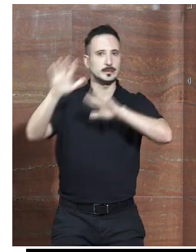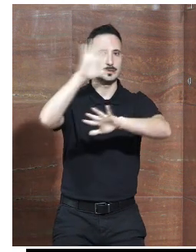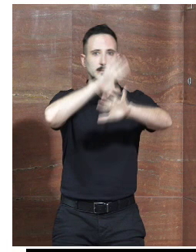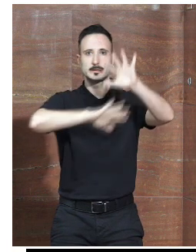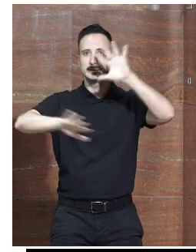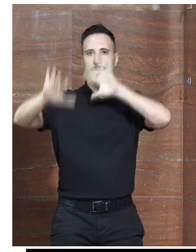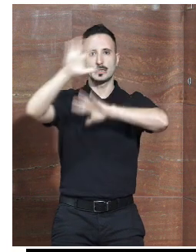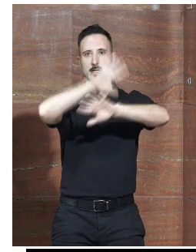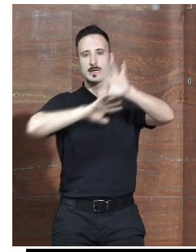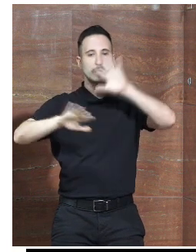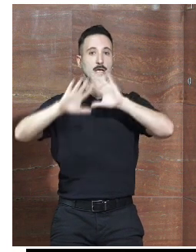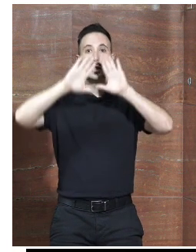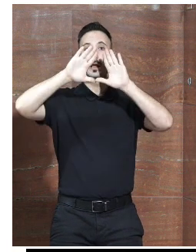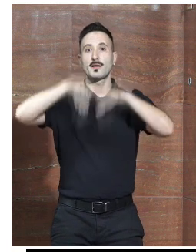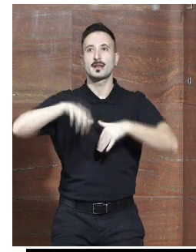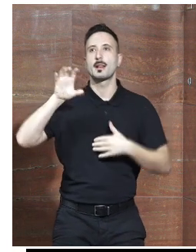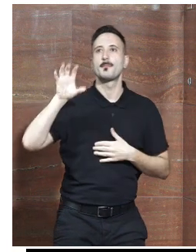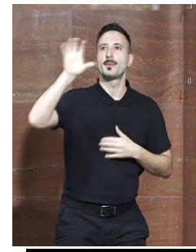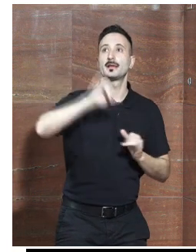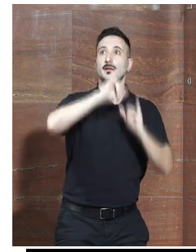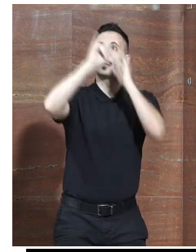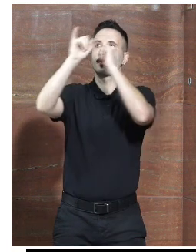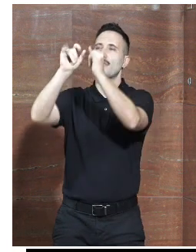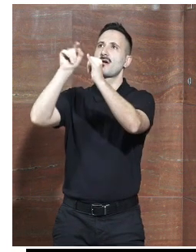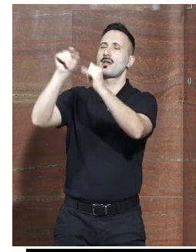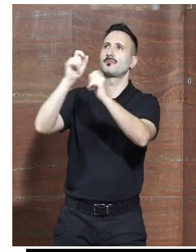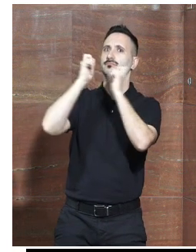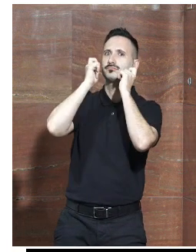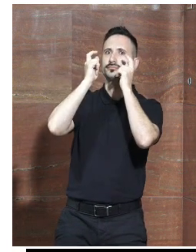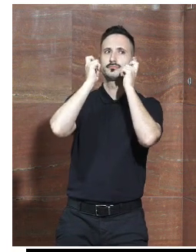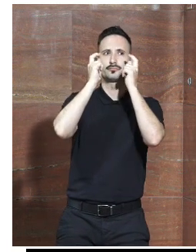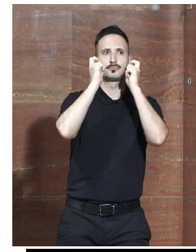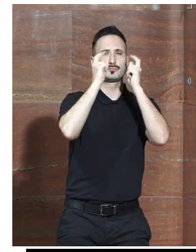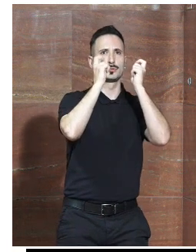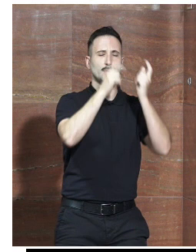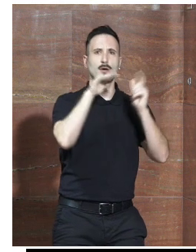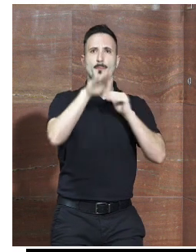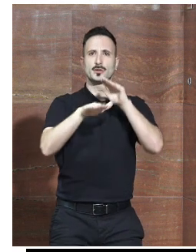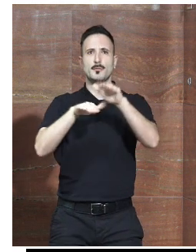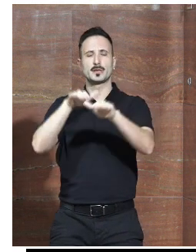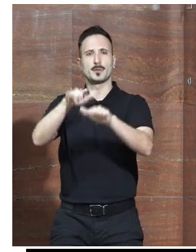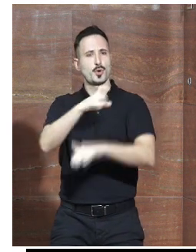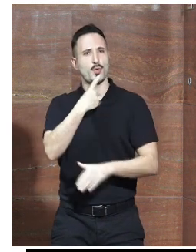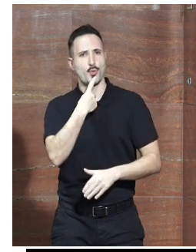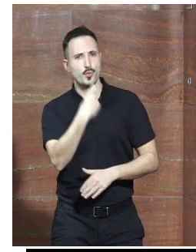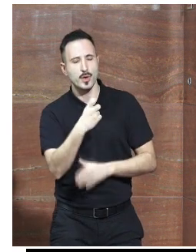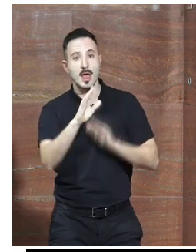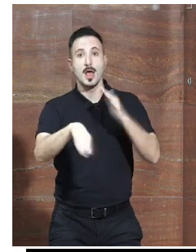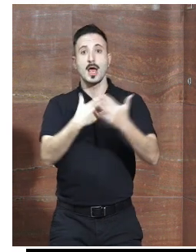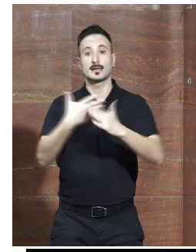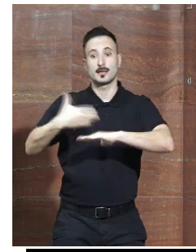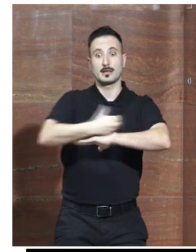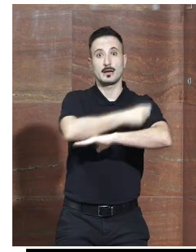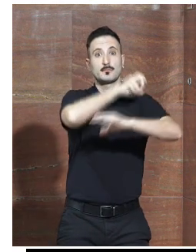a ser, ¿no? Cuando te vas a otro sitio es cuando a lo mejor te das cuenta de lo difícil que son todos los pasos que hay que hacer hasta que subes al tren